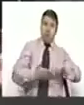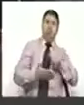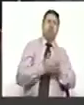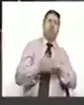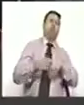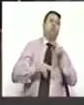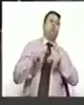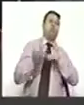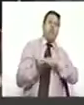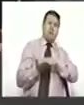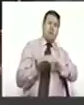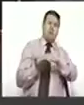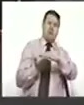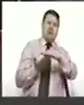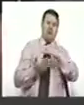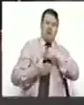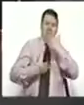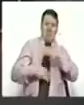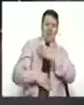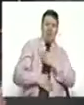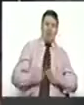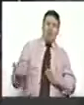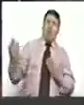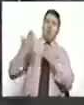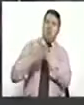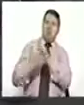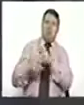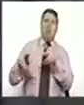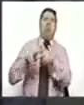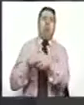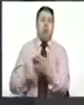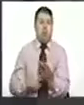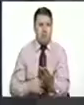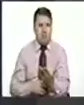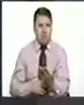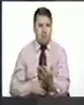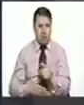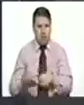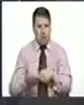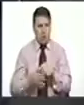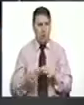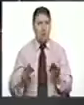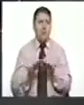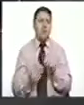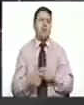la abandonaron. Un contrato honorable como los de Andrés Uriel Gallego.